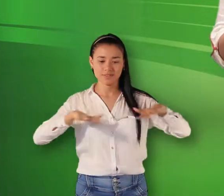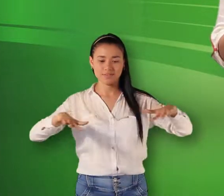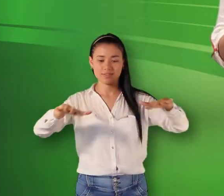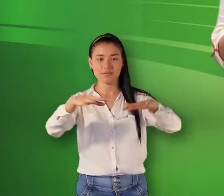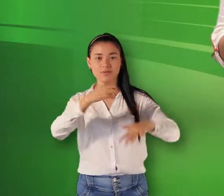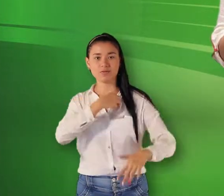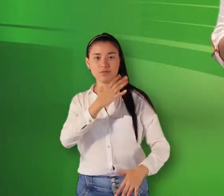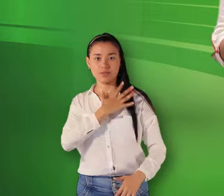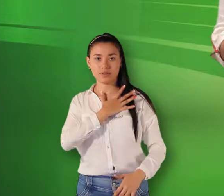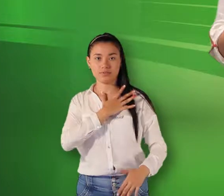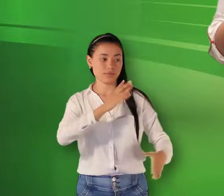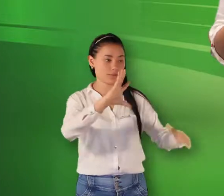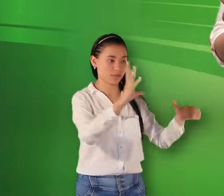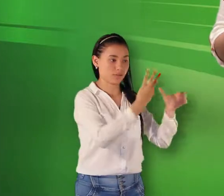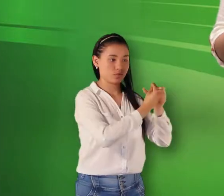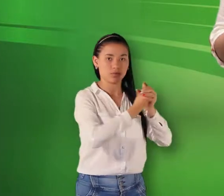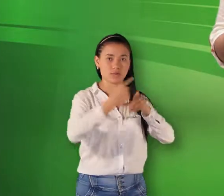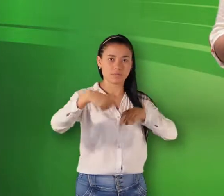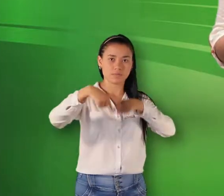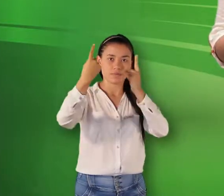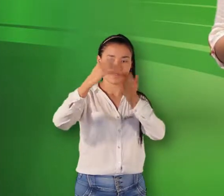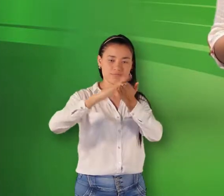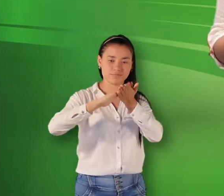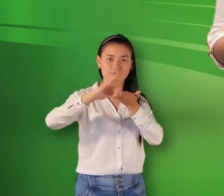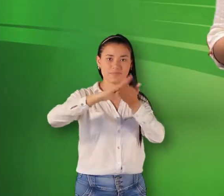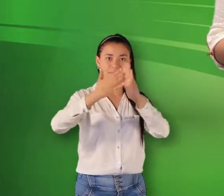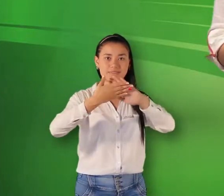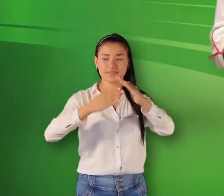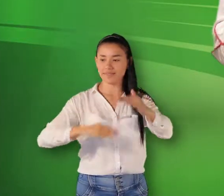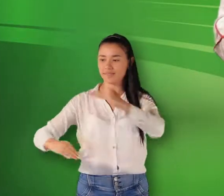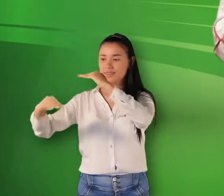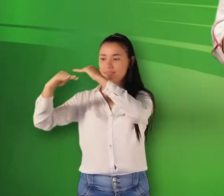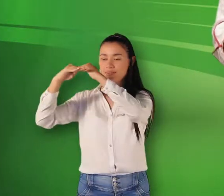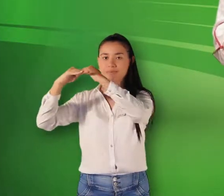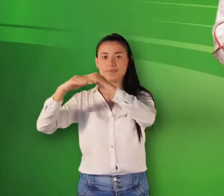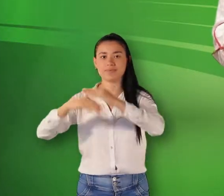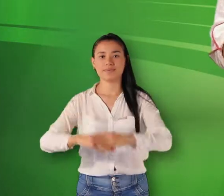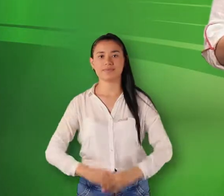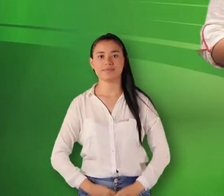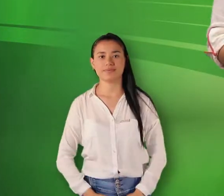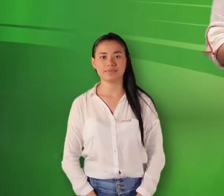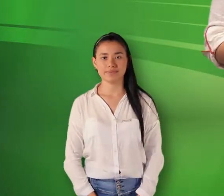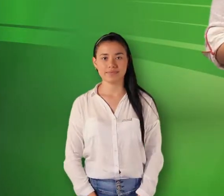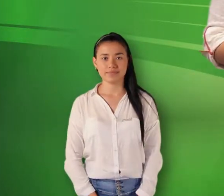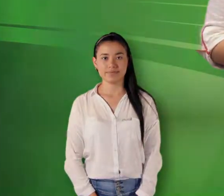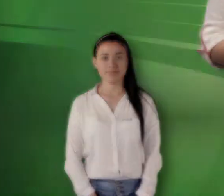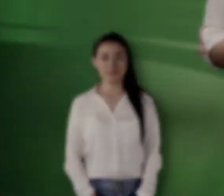tierra de oportunidades, con inclusión, reconciliación y equidad.